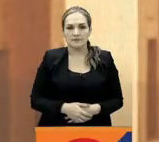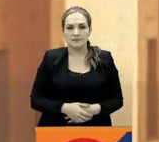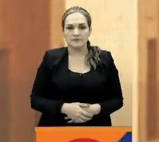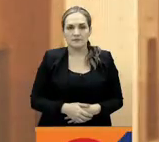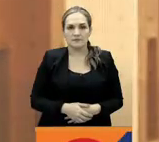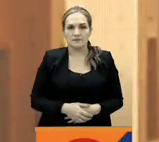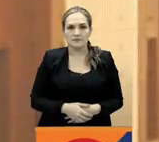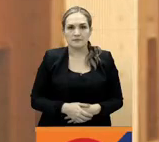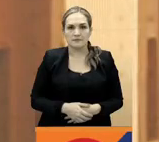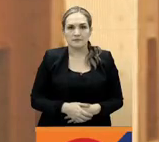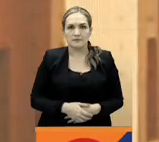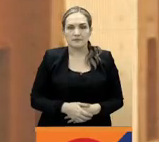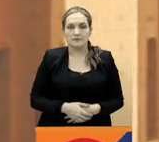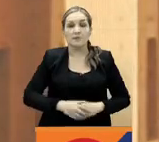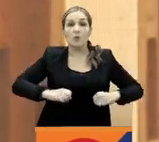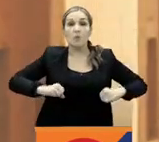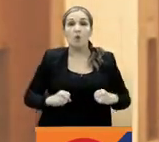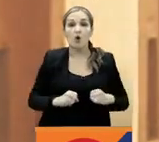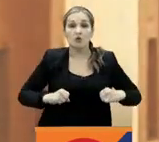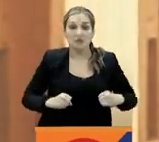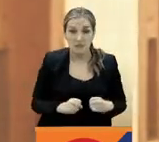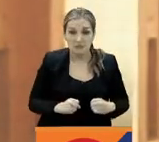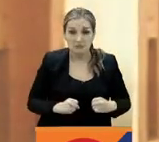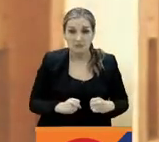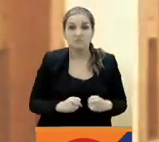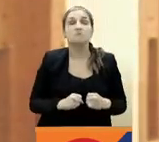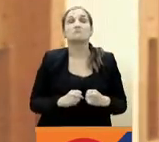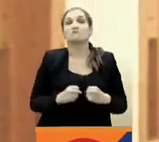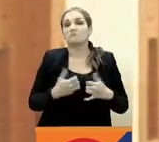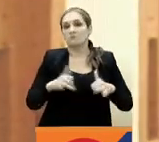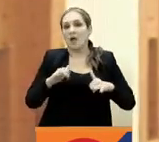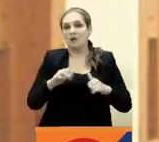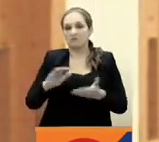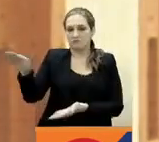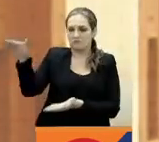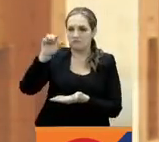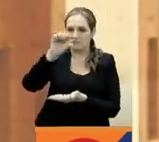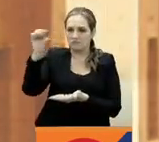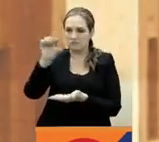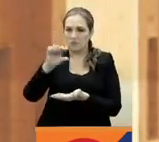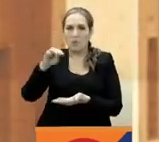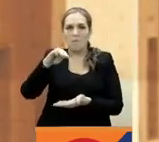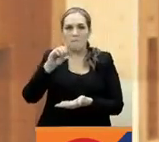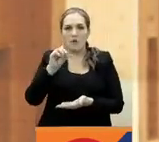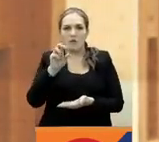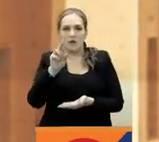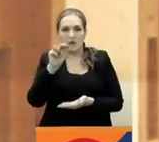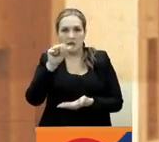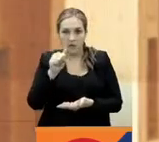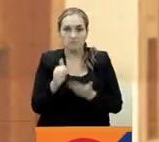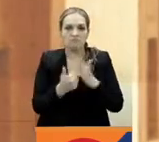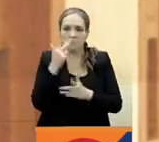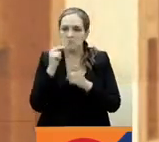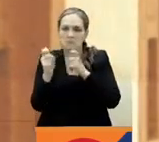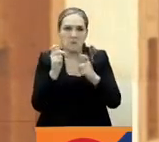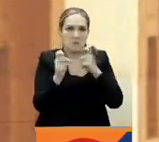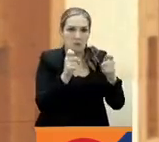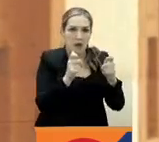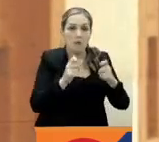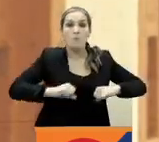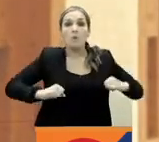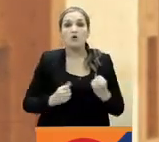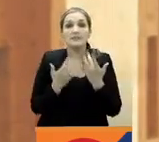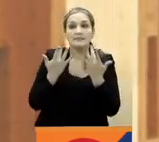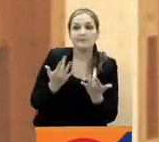En Bogotá se acabaron las dosis de Moderna que comenzaron a ser aplicadas este fin de semana. La capital está a la espera de la distribución